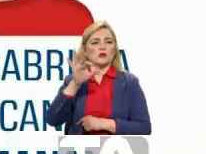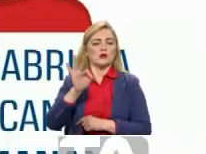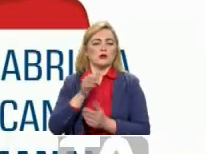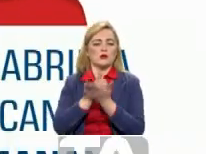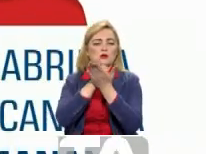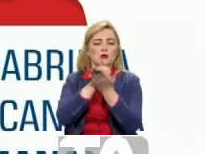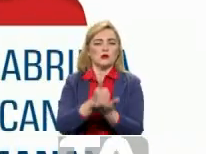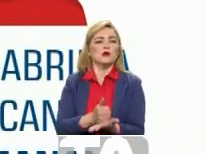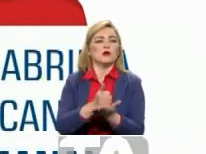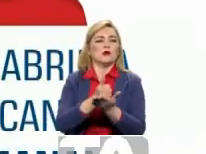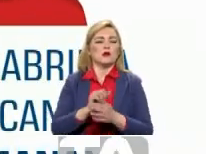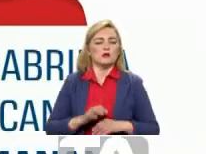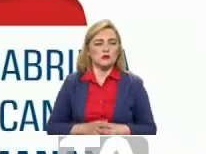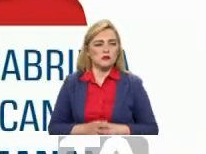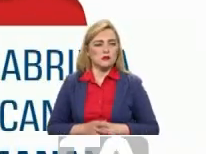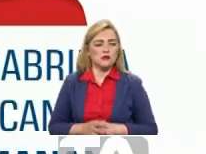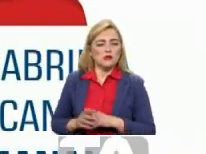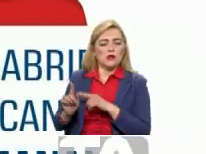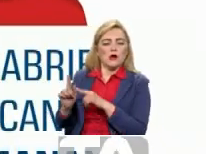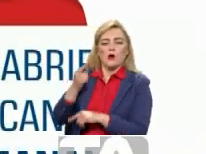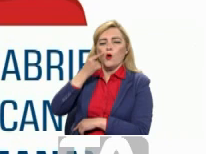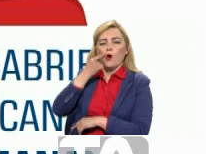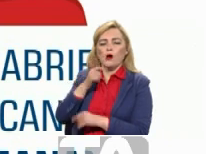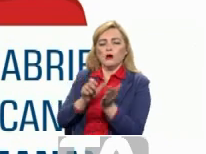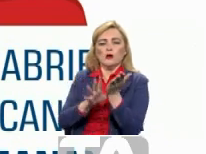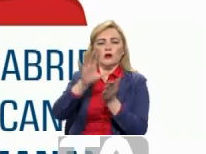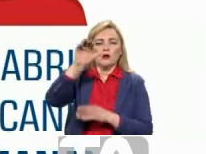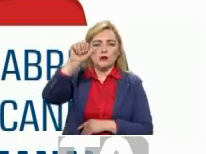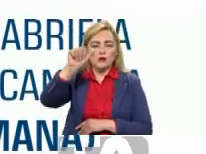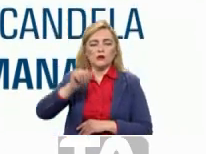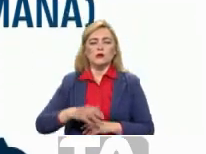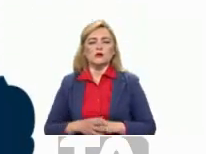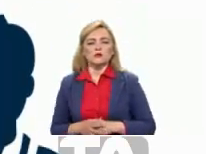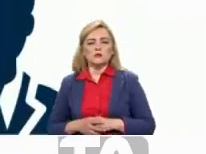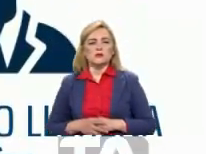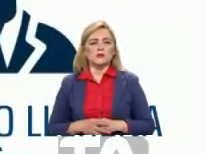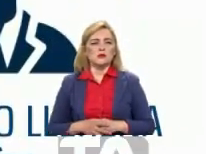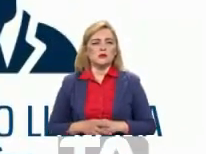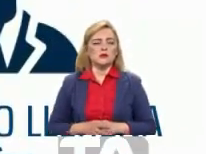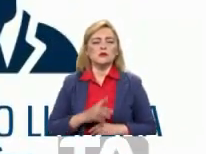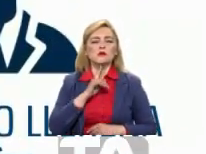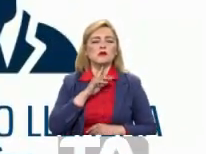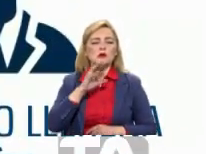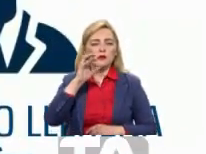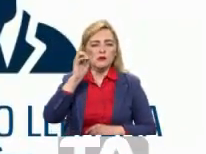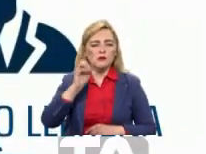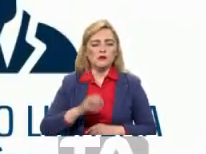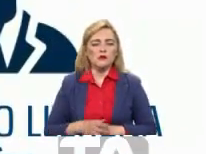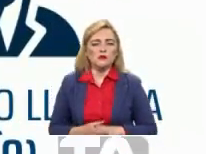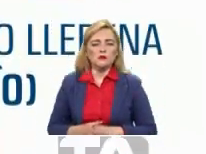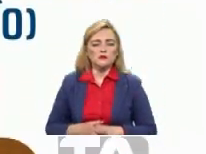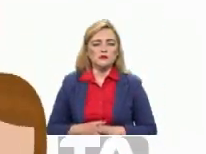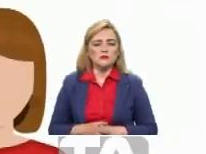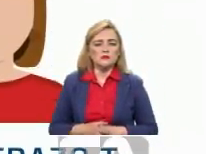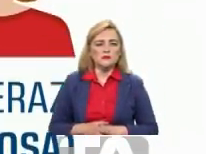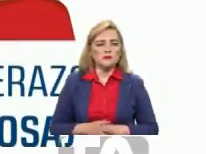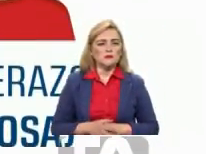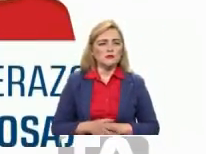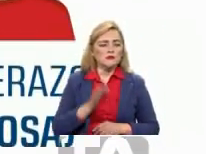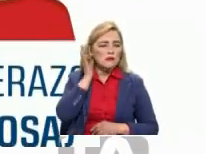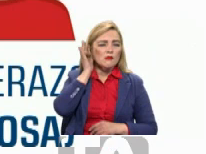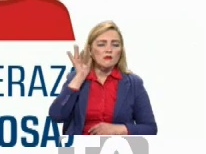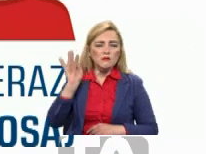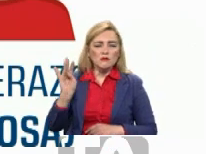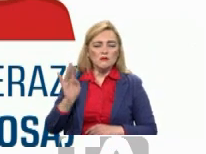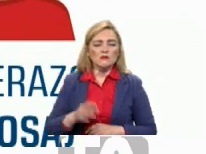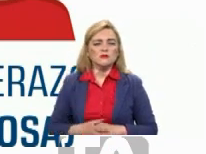beneficiarios además de josé luís genera candela su hermana maría gabriela hieren a candle a su tío francisco lleguen a alvarado la esposa